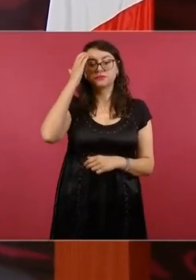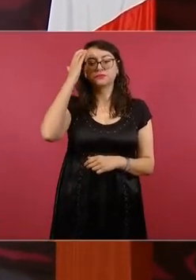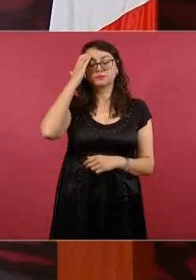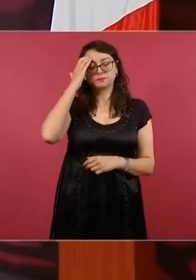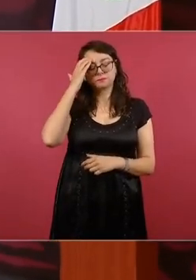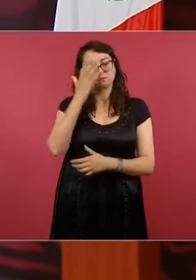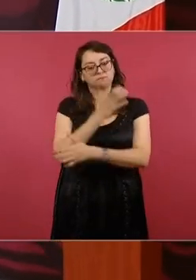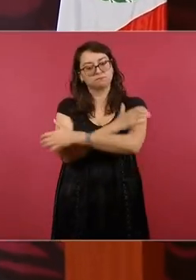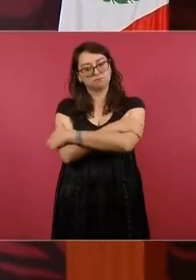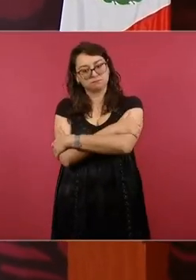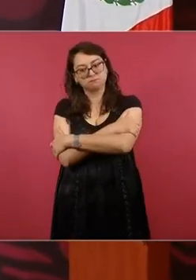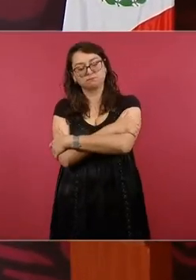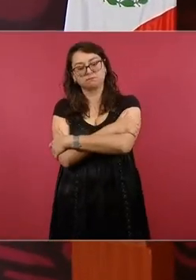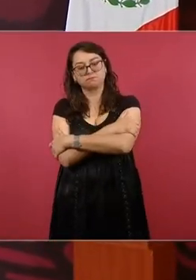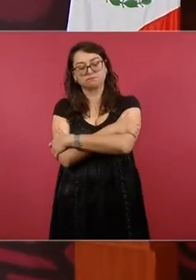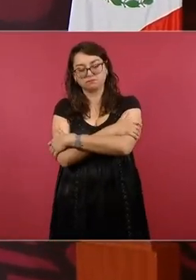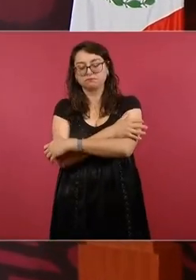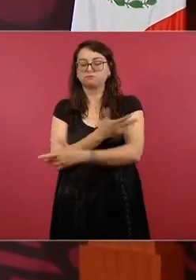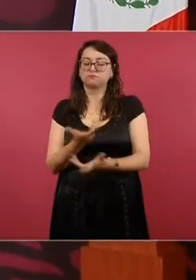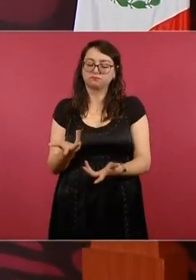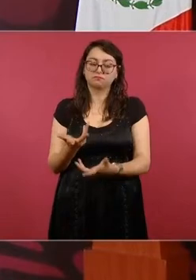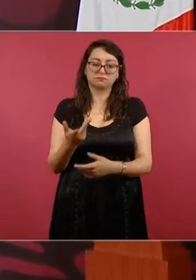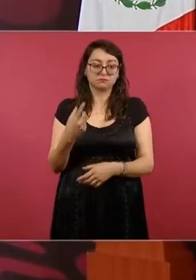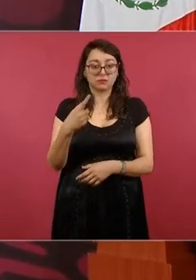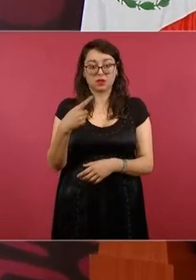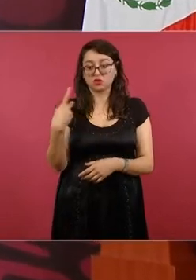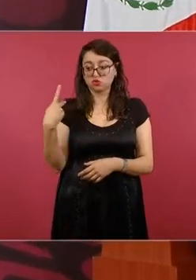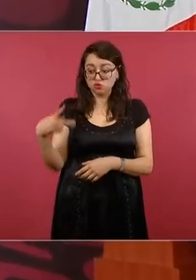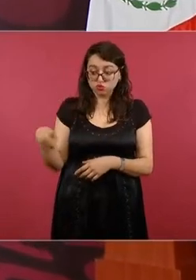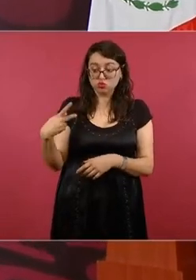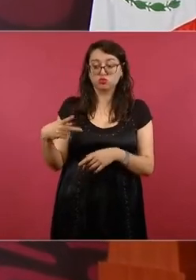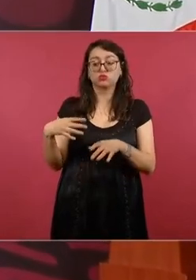nuestro abrazo a los familiares de los que perdieron la vida.